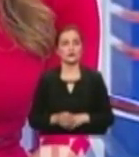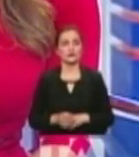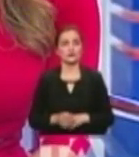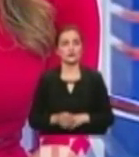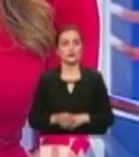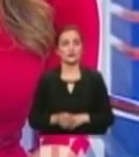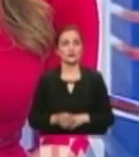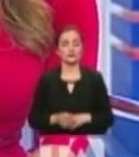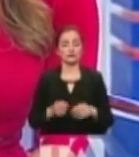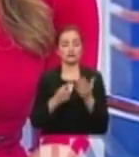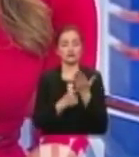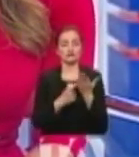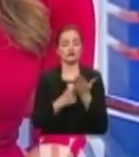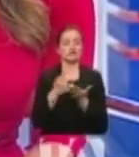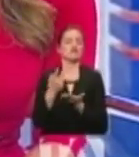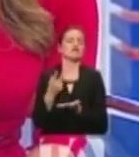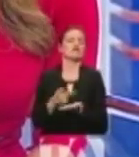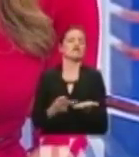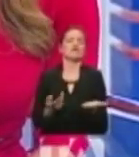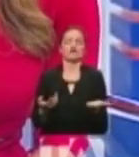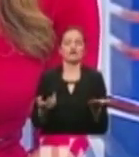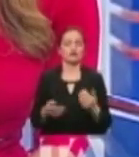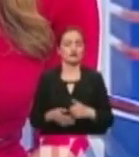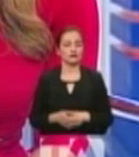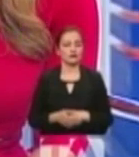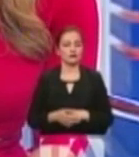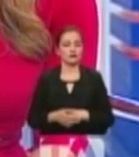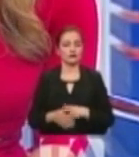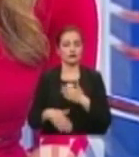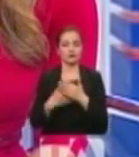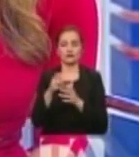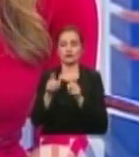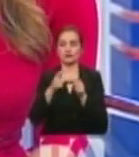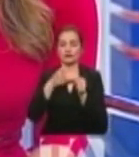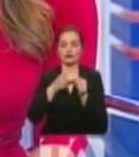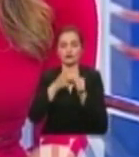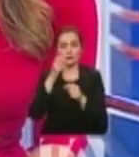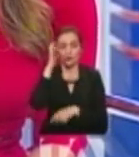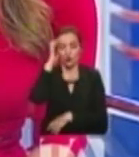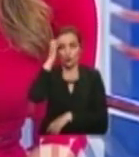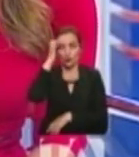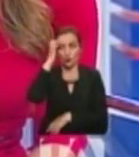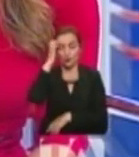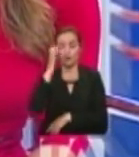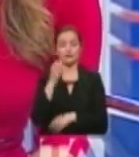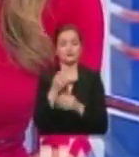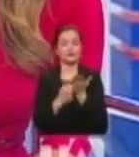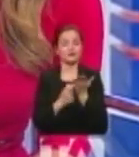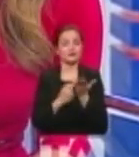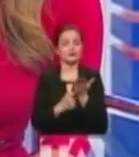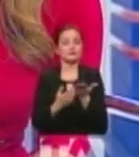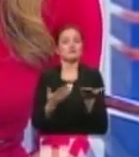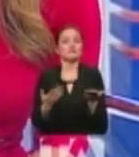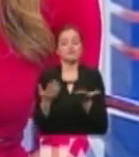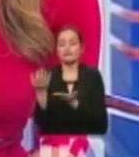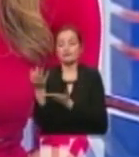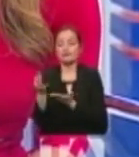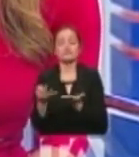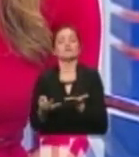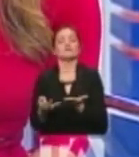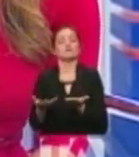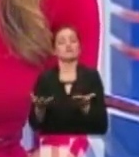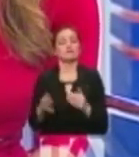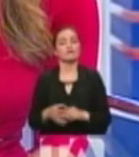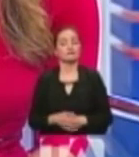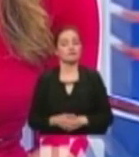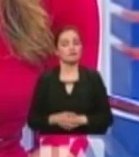un poco también analizar qué va a pasar. La preocupación creo que es de todos los capitalinos, pero es importante el poder analizar también qué pasa con un presupuesto que ha sido